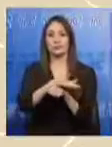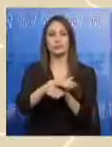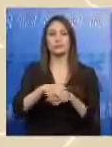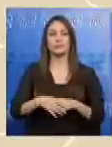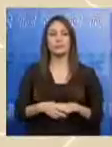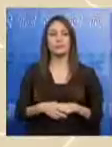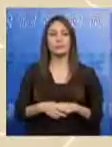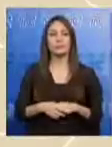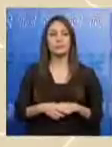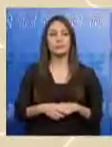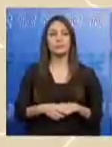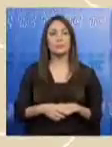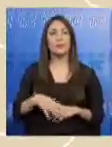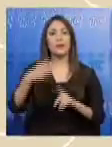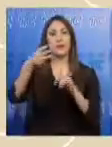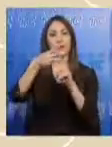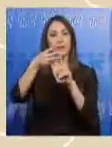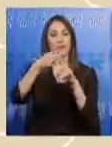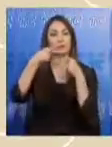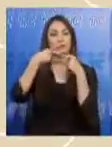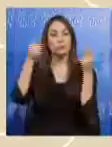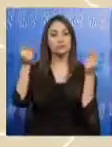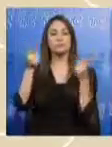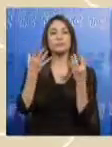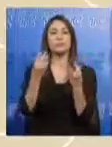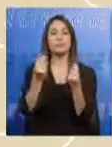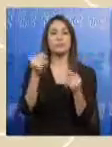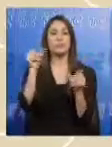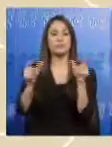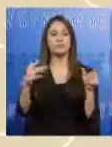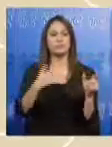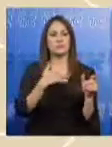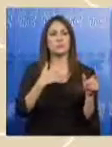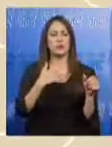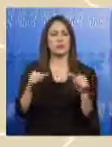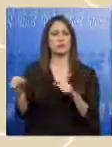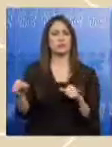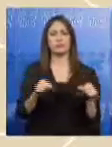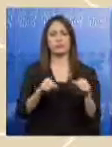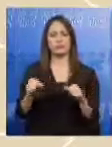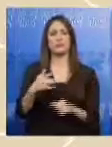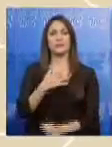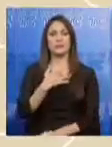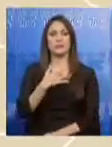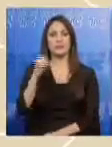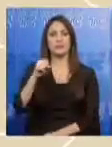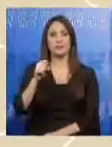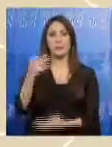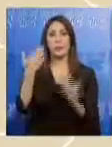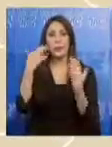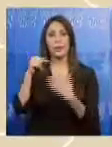señalada. En redes sociales se anunció que muchas personas sintieron el sismo incluso en el norte